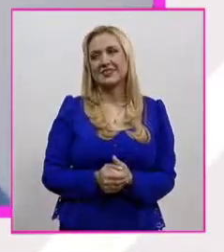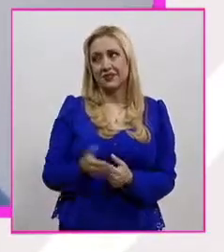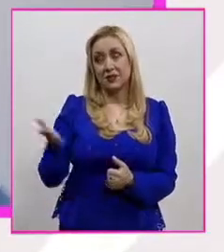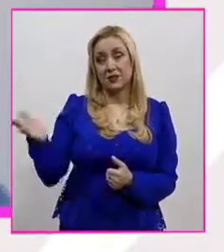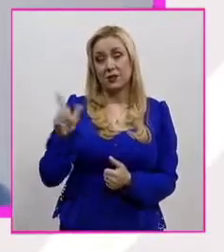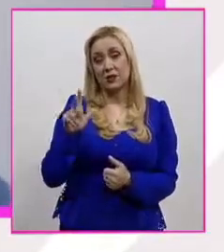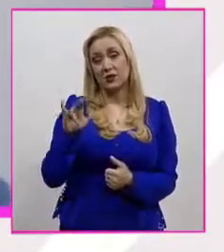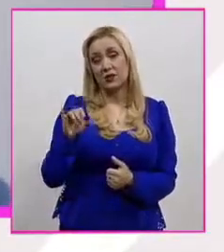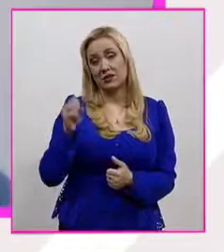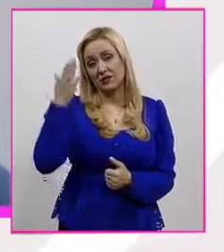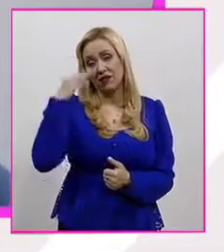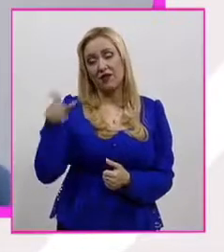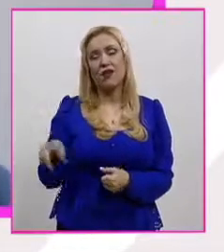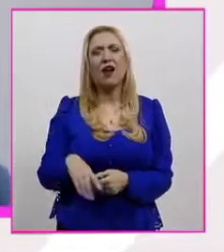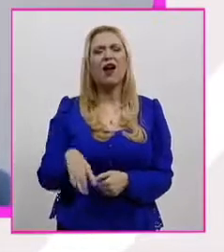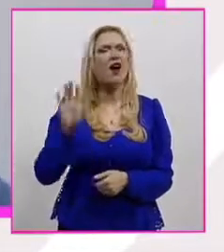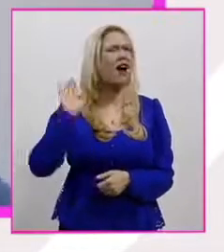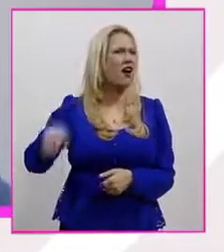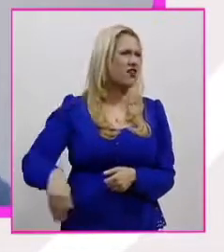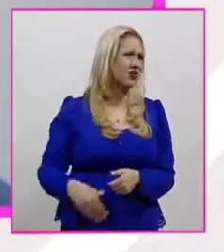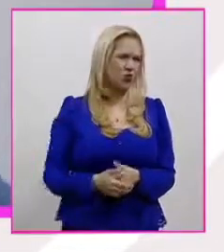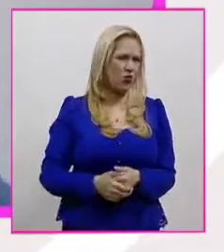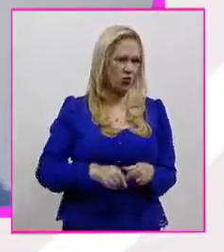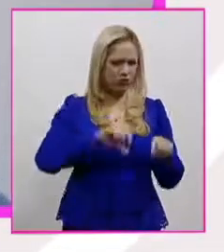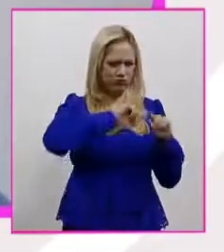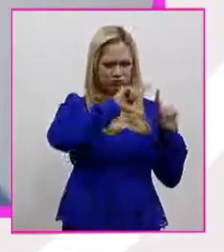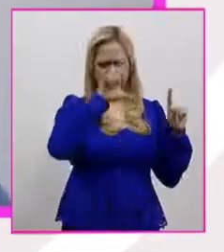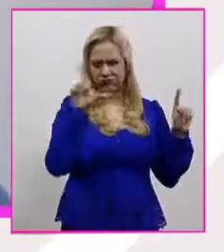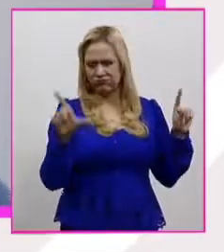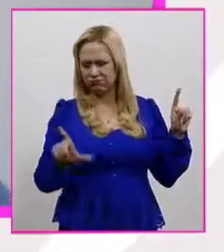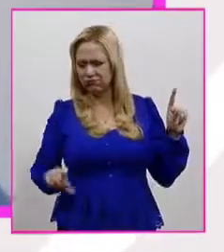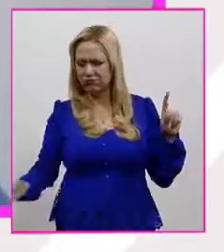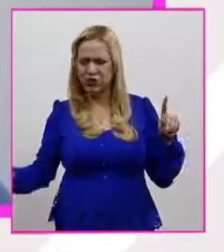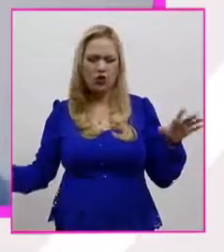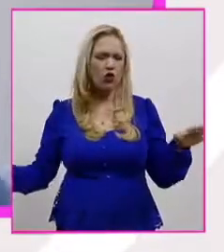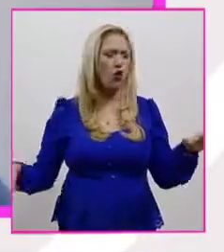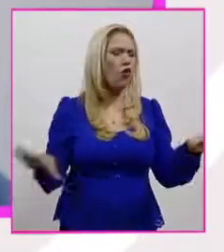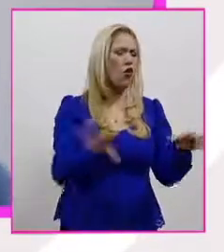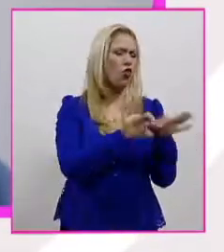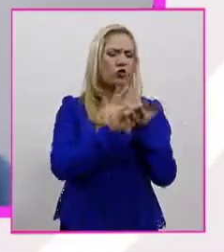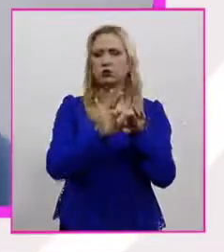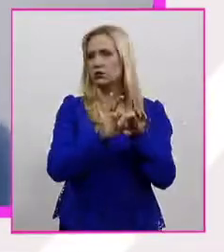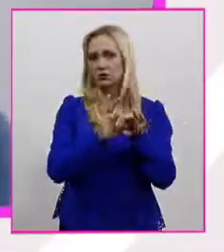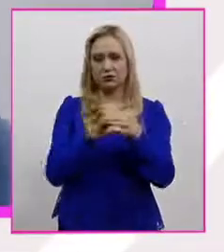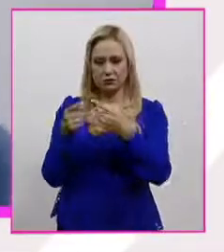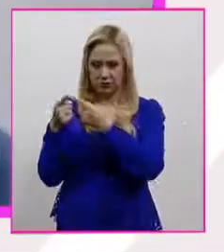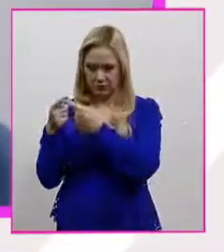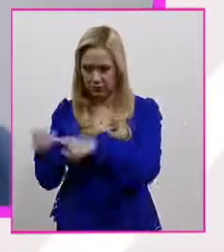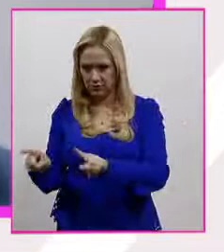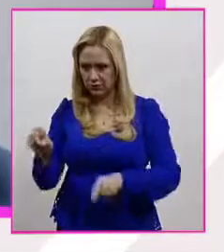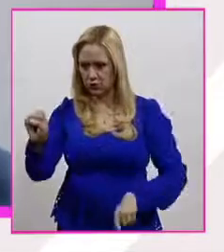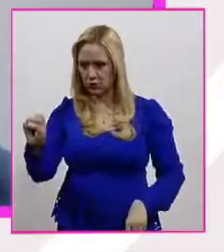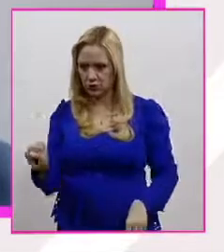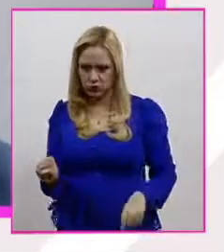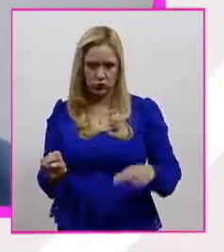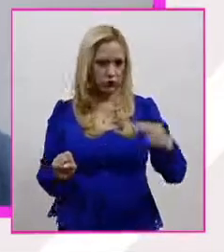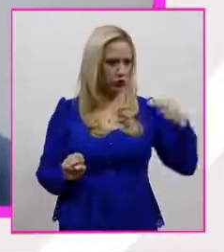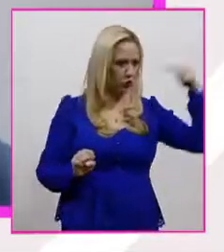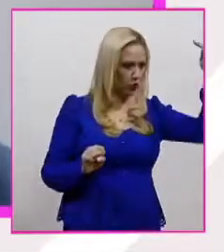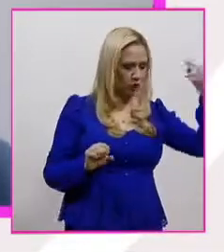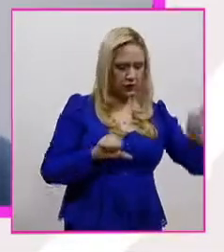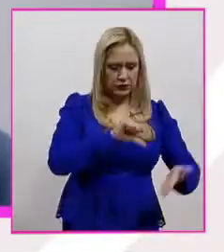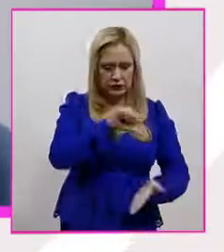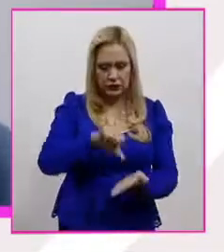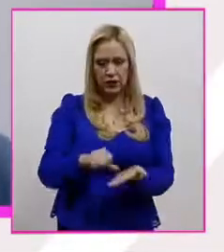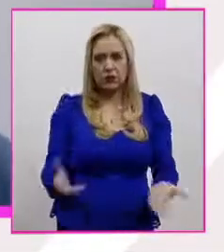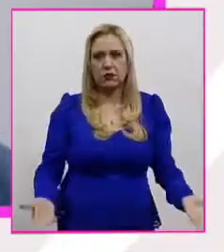como si no hubiera diferencias en las regiones de nuestro país, como si no hubiera diferencias en la propia experiencia escolar, dependiendo de si